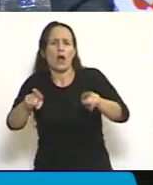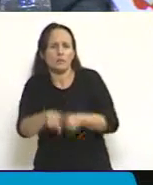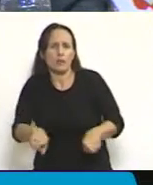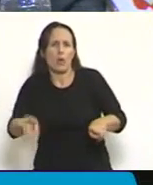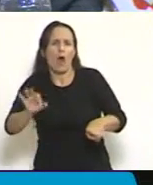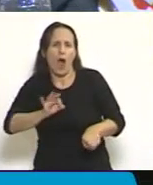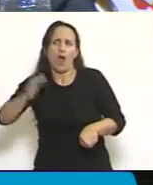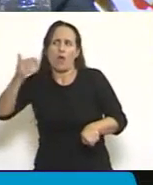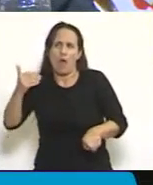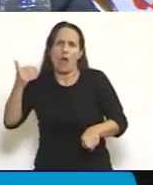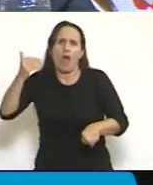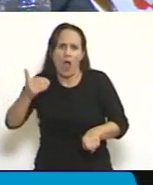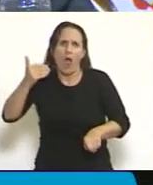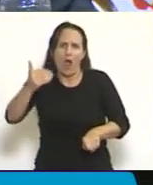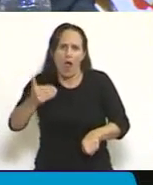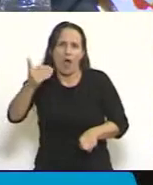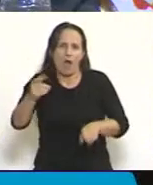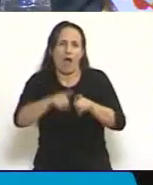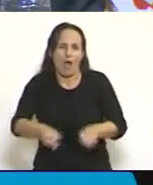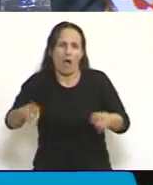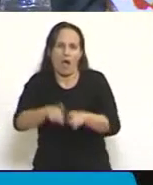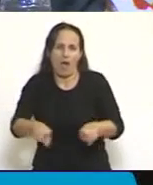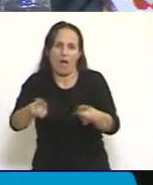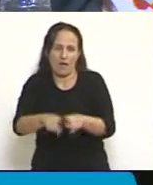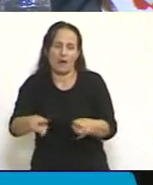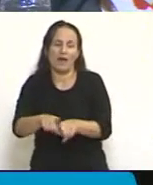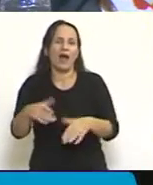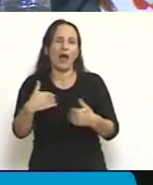momento. Está claro que